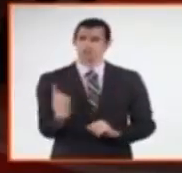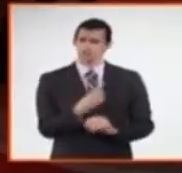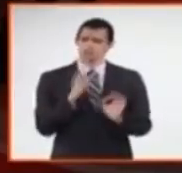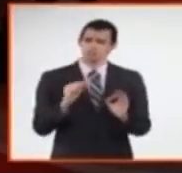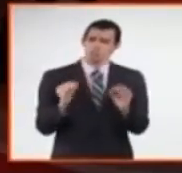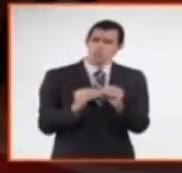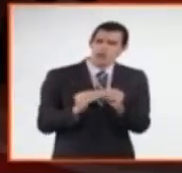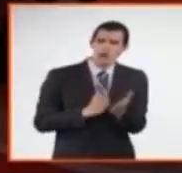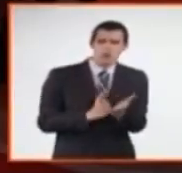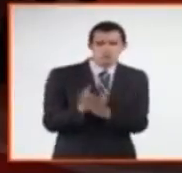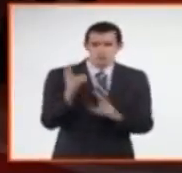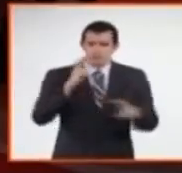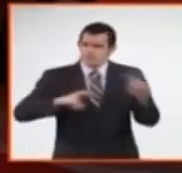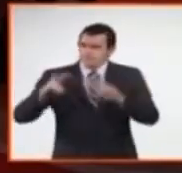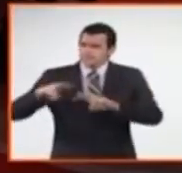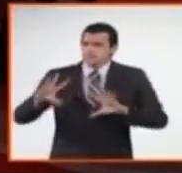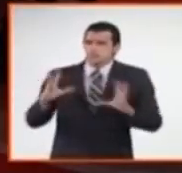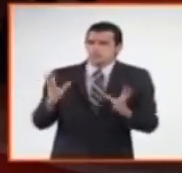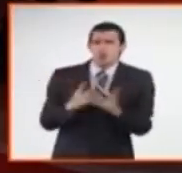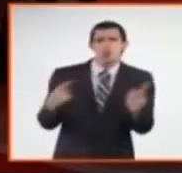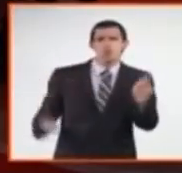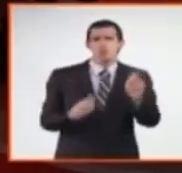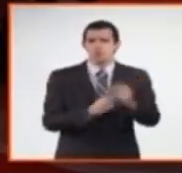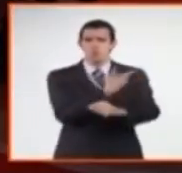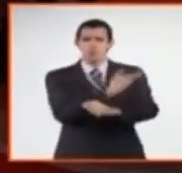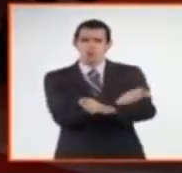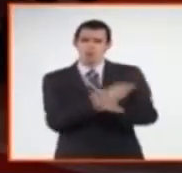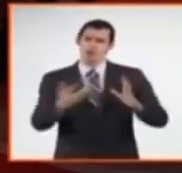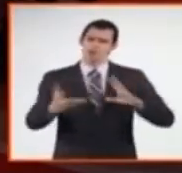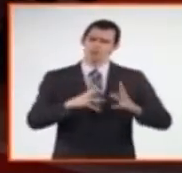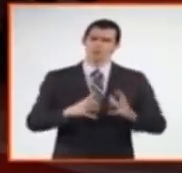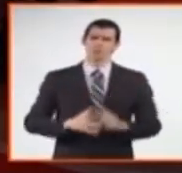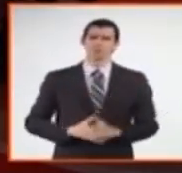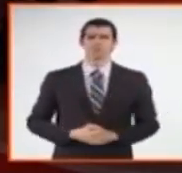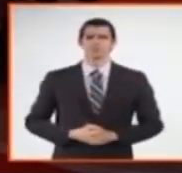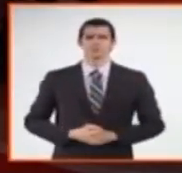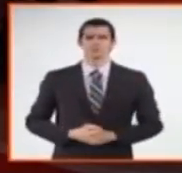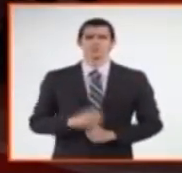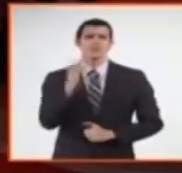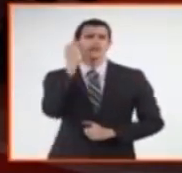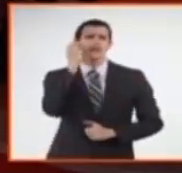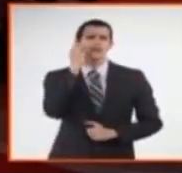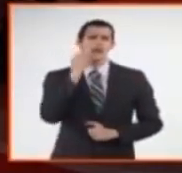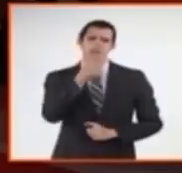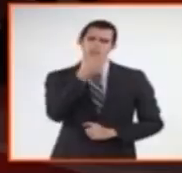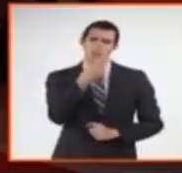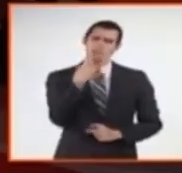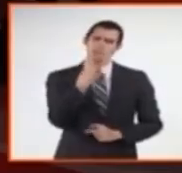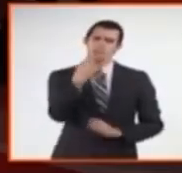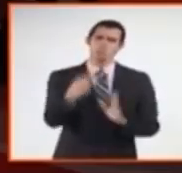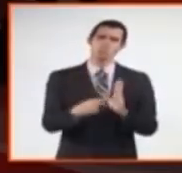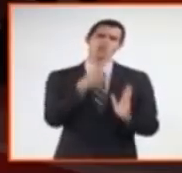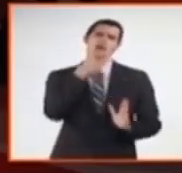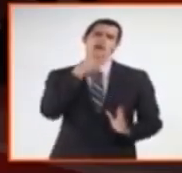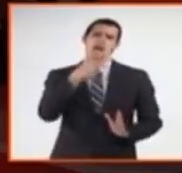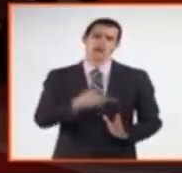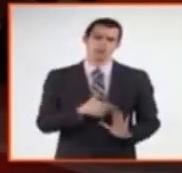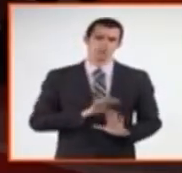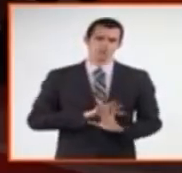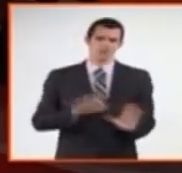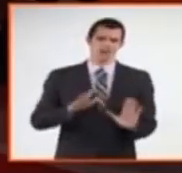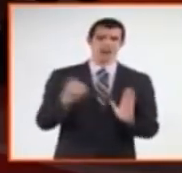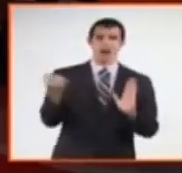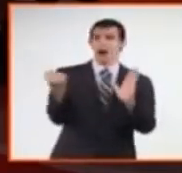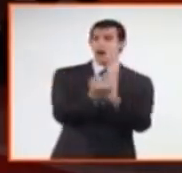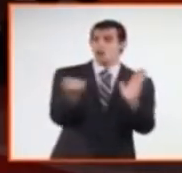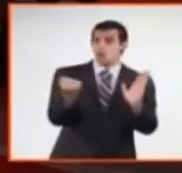es que con la probó si se aprueba el uso de emergencia cuba va a ser el primer país que va a tener una población pediátrica vacuna aunque en otros lugares no se ha logrado todavía